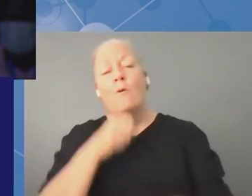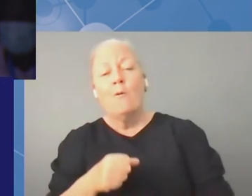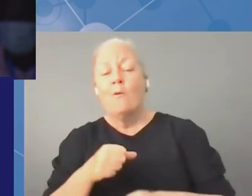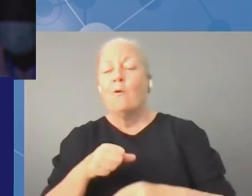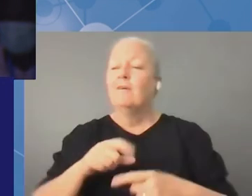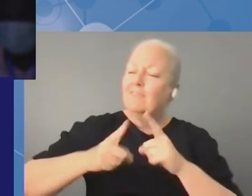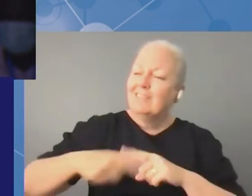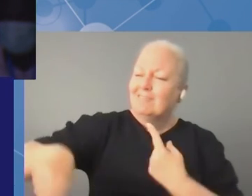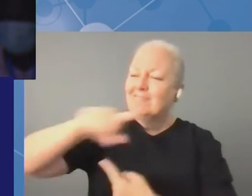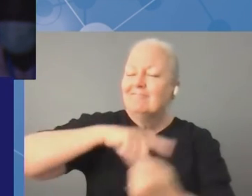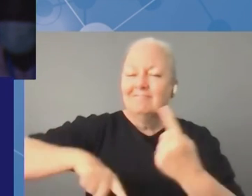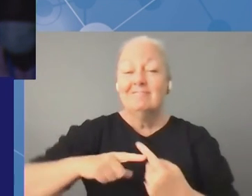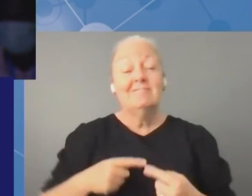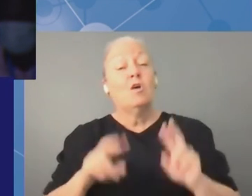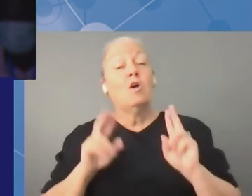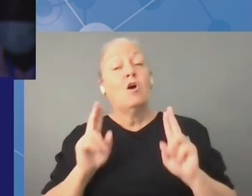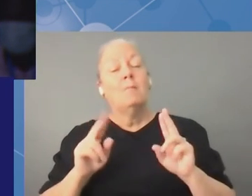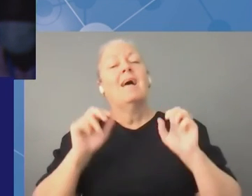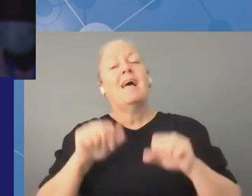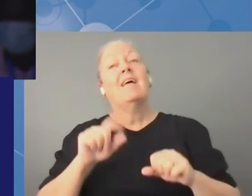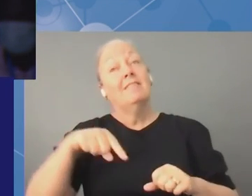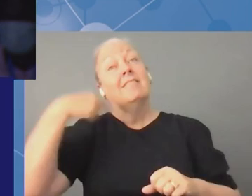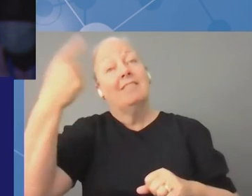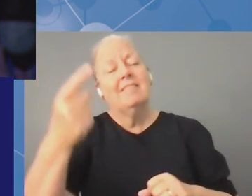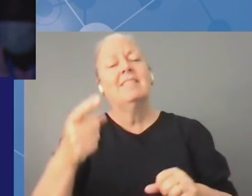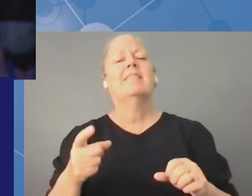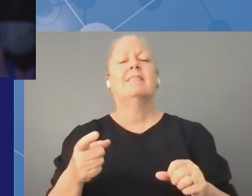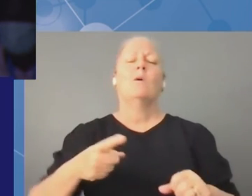agradezco a nuestros anfitriones. Lo habéis hecho muy bien.